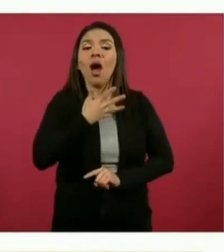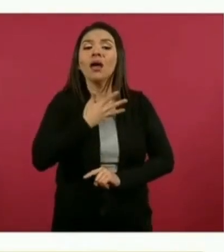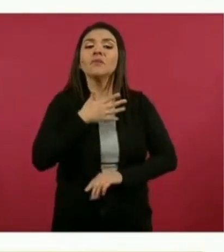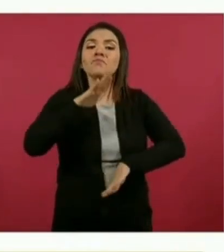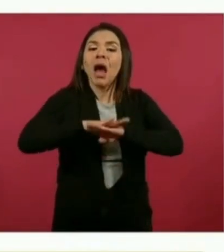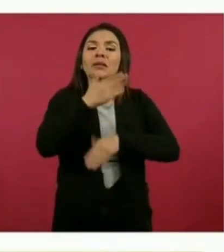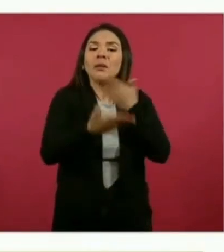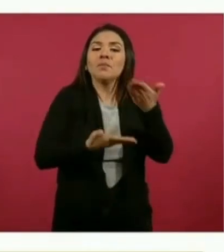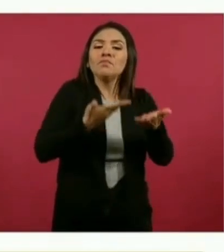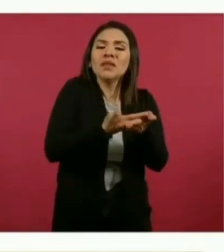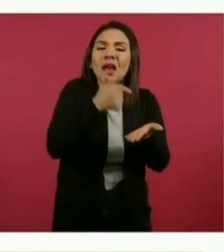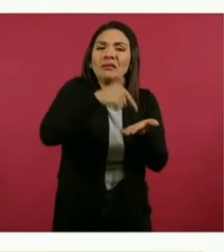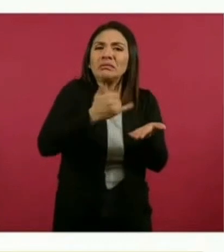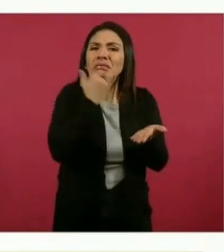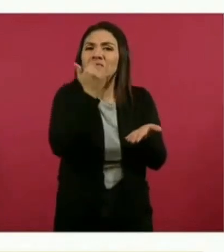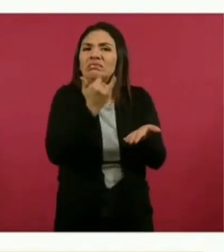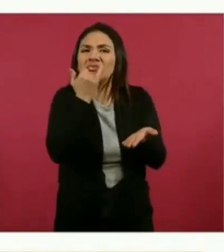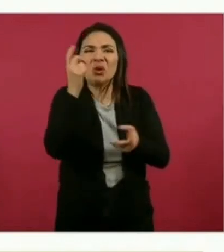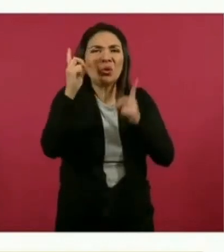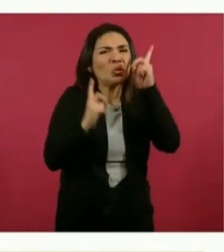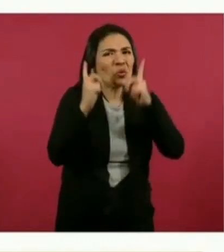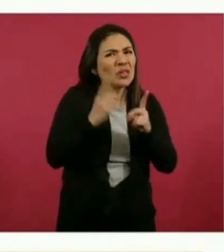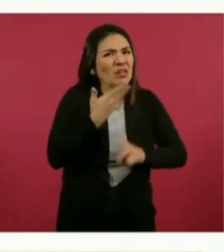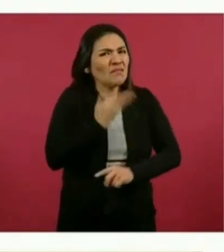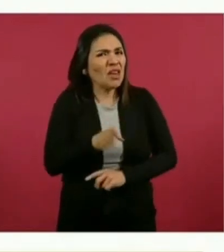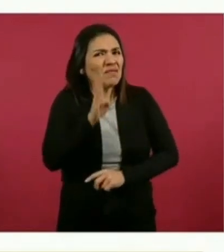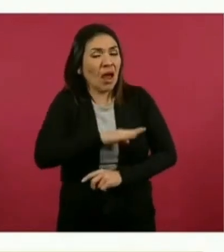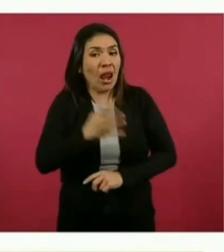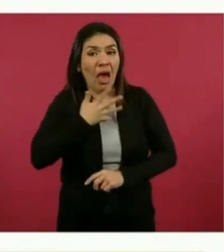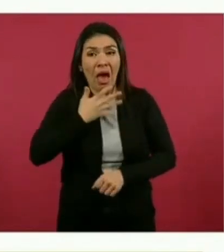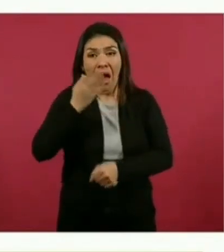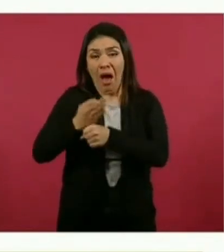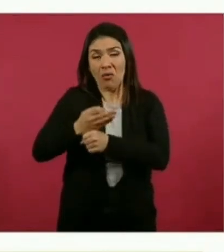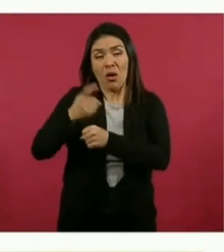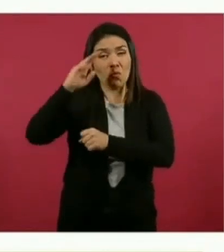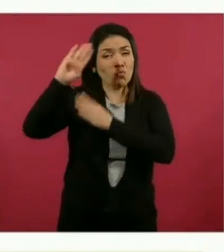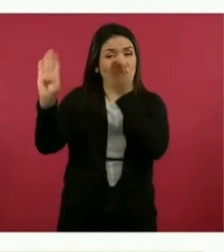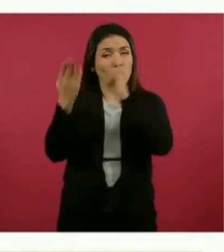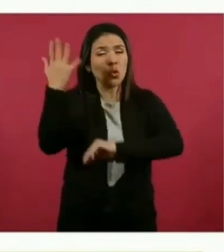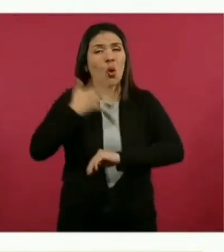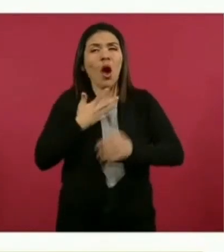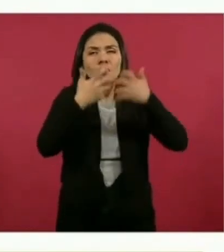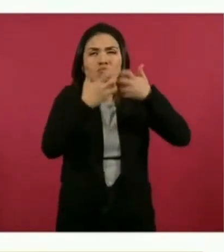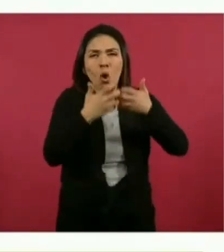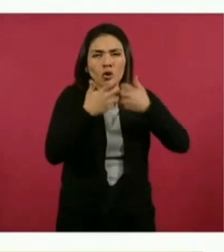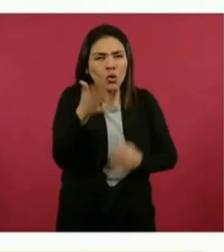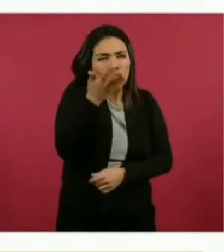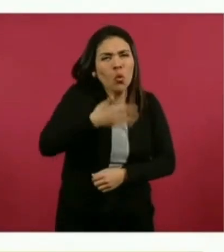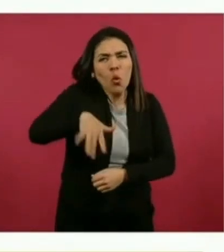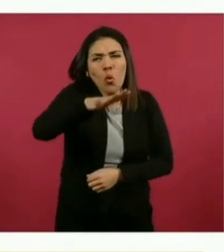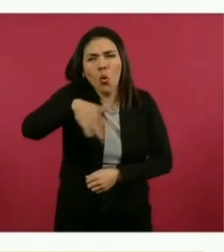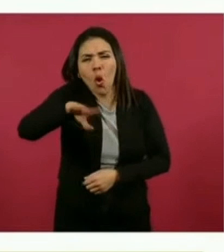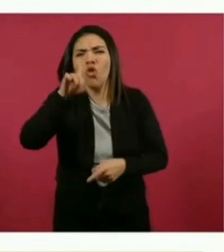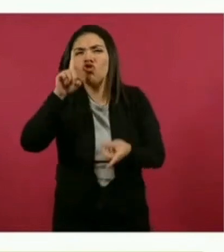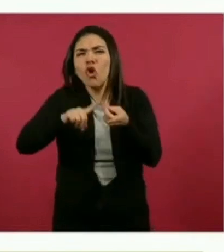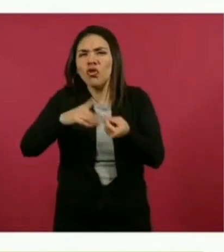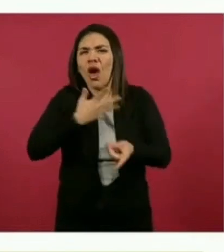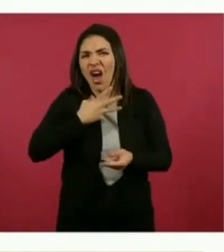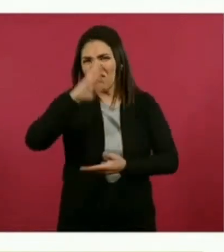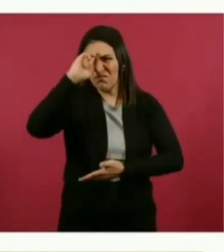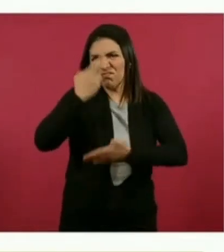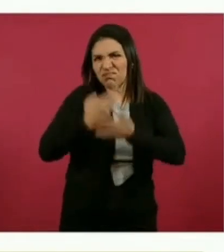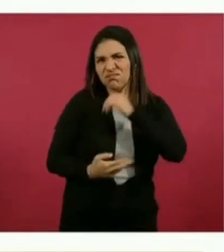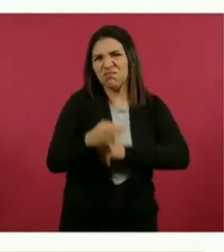peticiones que son potencialmente maliciosas. En el mundo existen motores de búsqueda que se la pasan buscando dónde hay